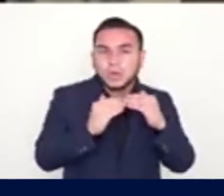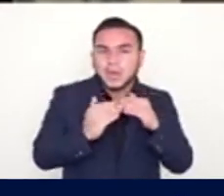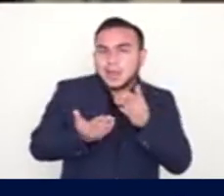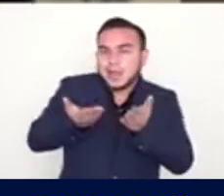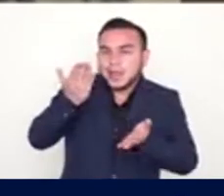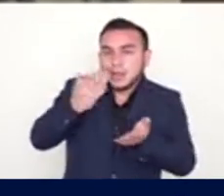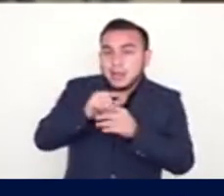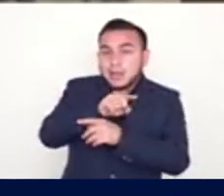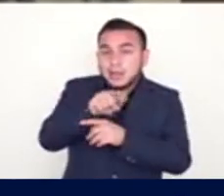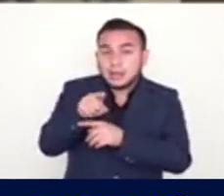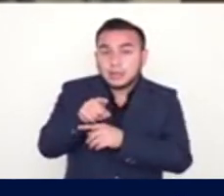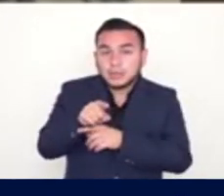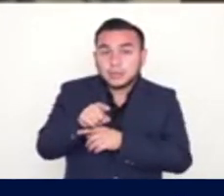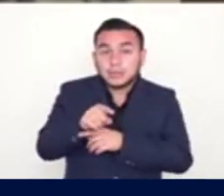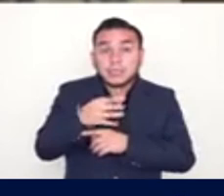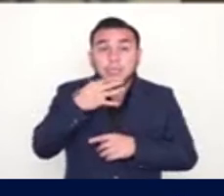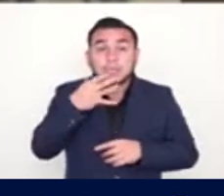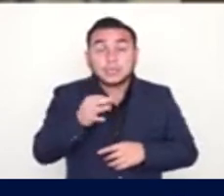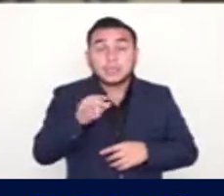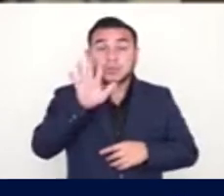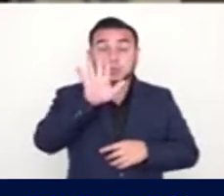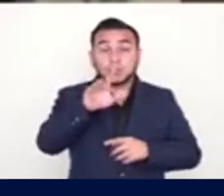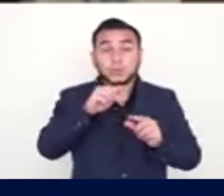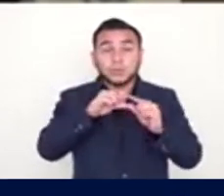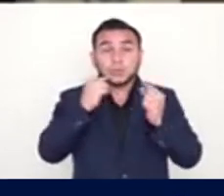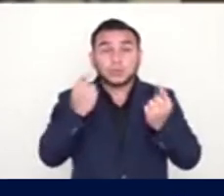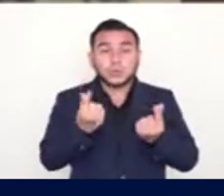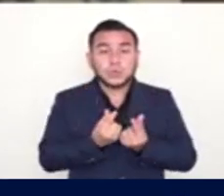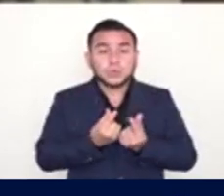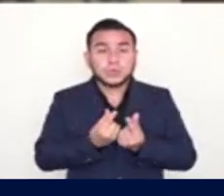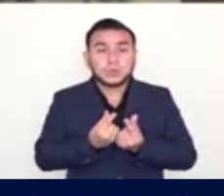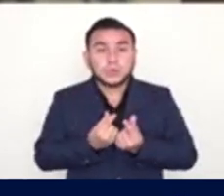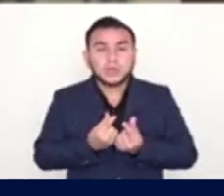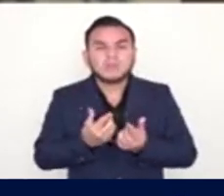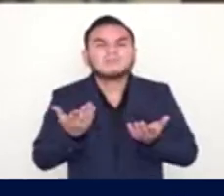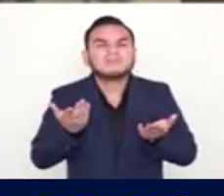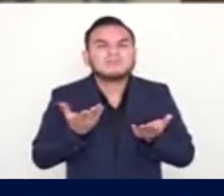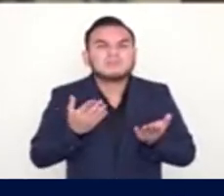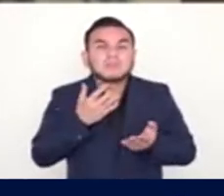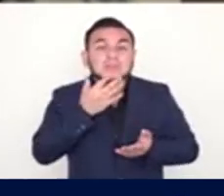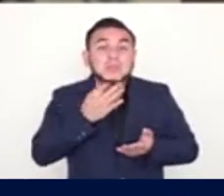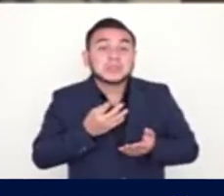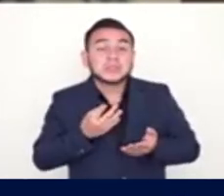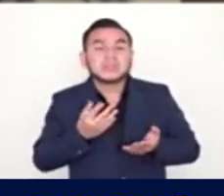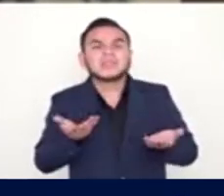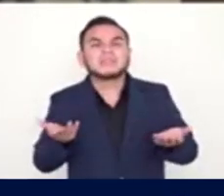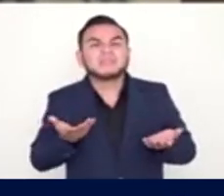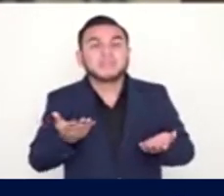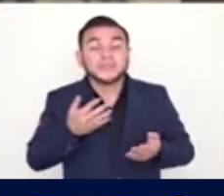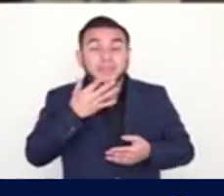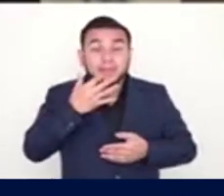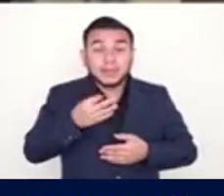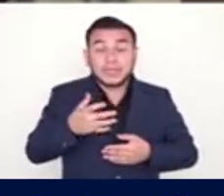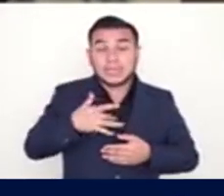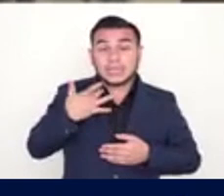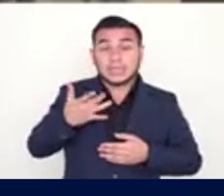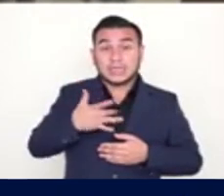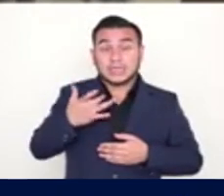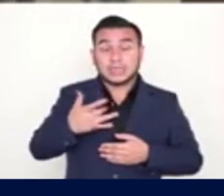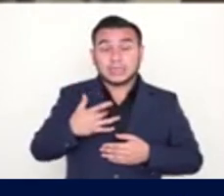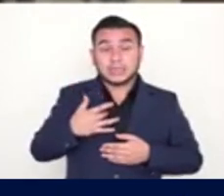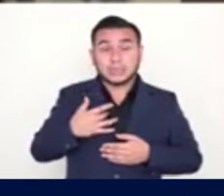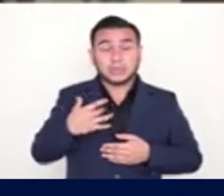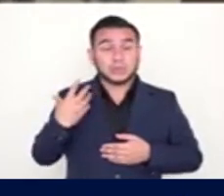manera, no todos los periodistas, pero este grupito de periodistas incómodos, que así se autodenominan, ustedes sienten como que solo ustedes